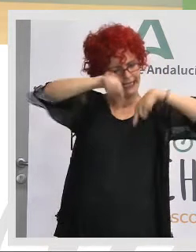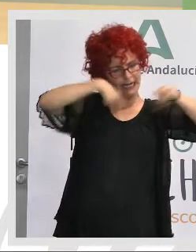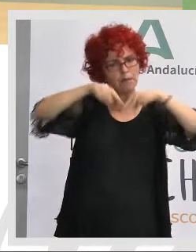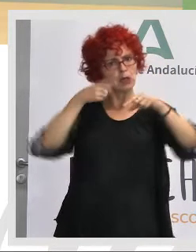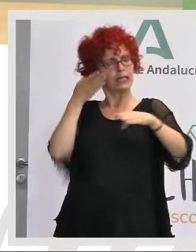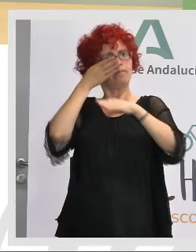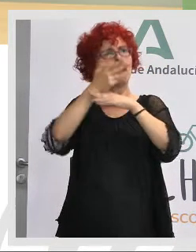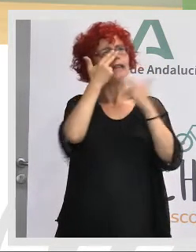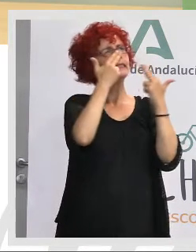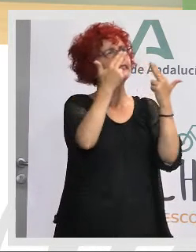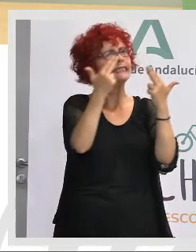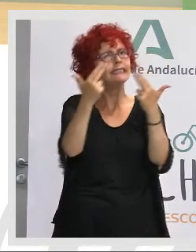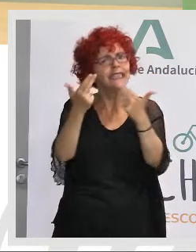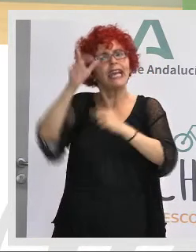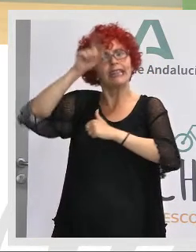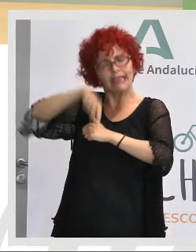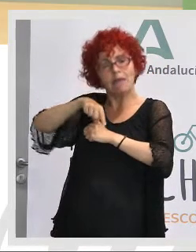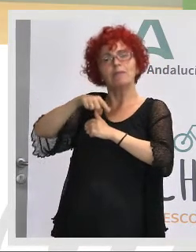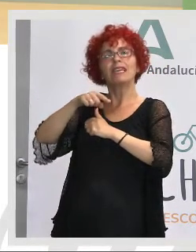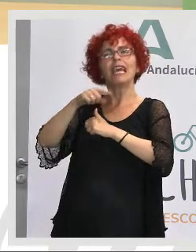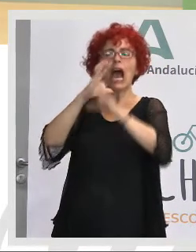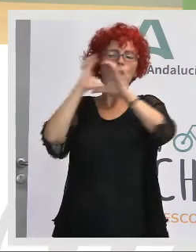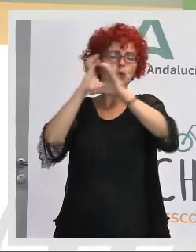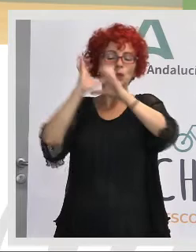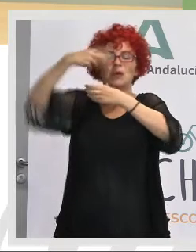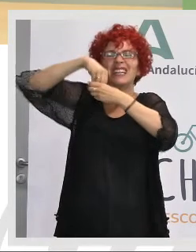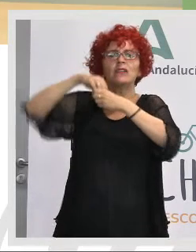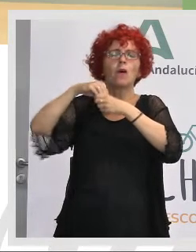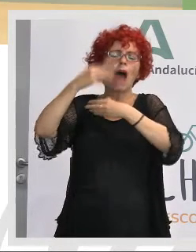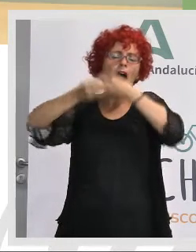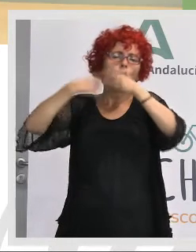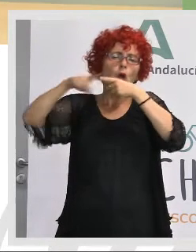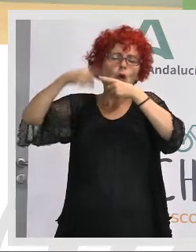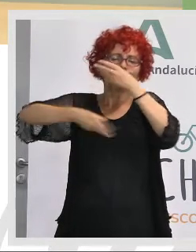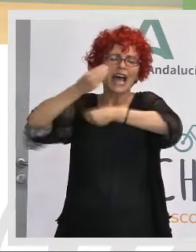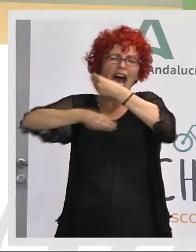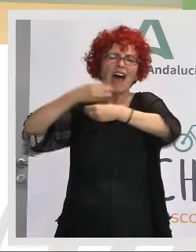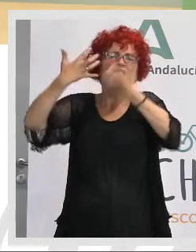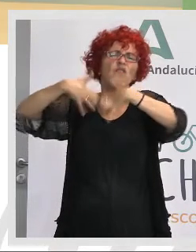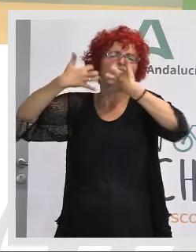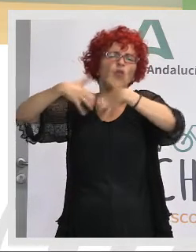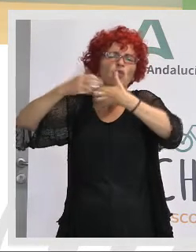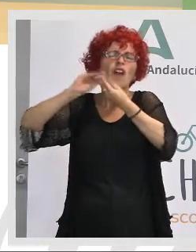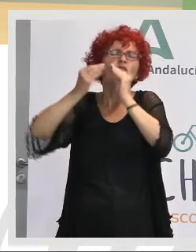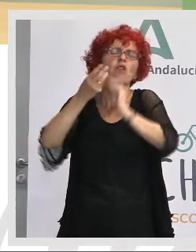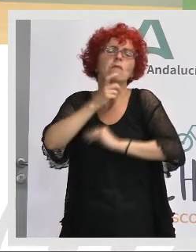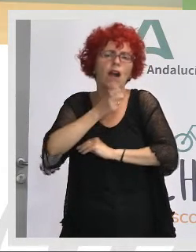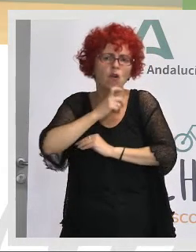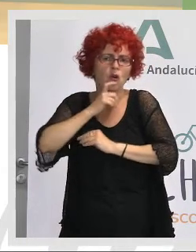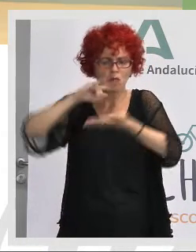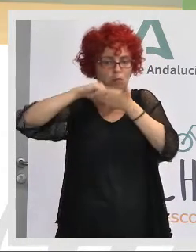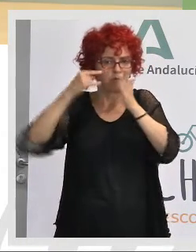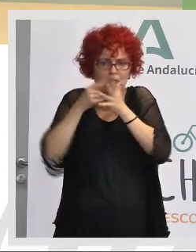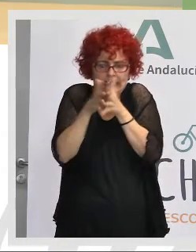conocer al alumnado cómo funcionan el autobús. Yo creo que es una campaña, un proyecto amplio, ¿no?, de